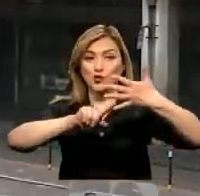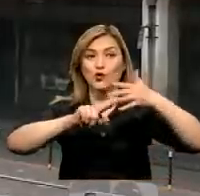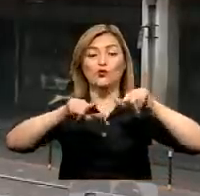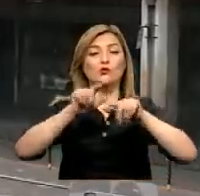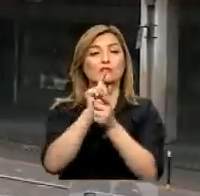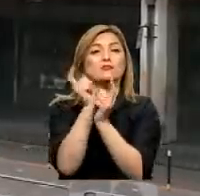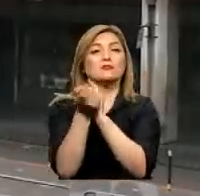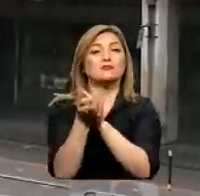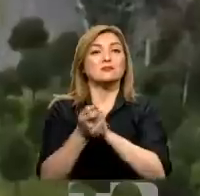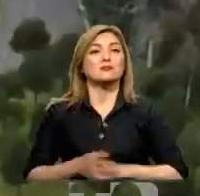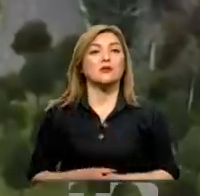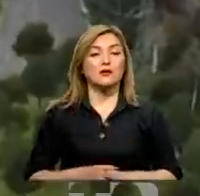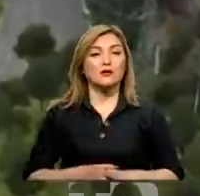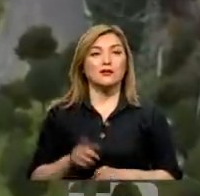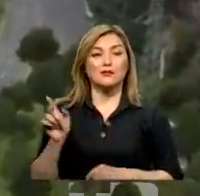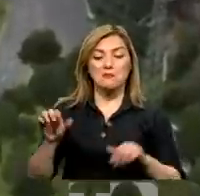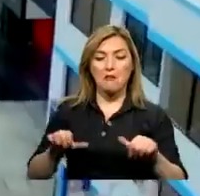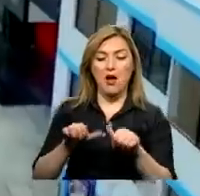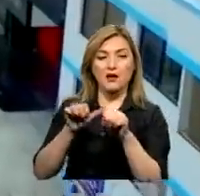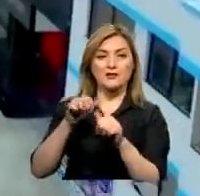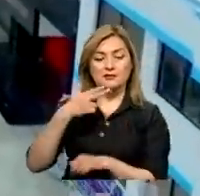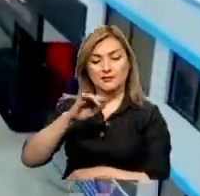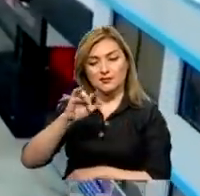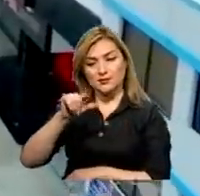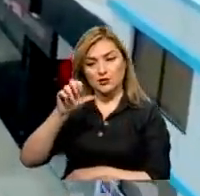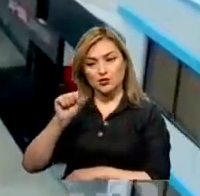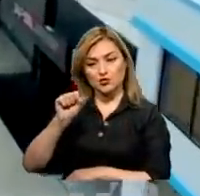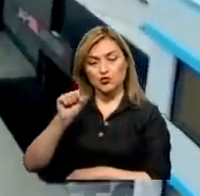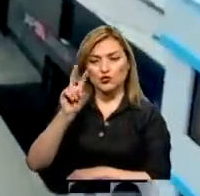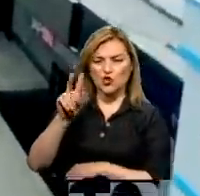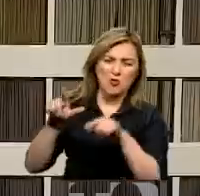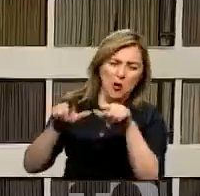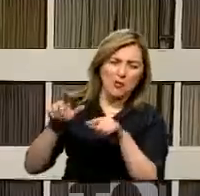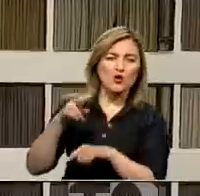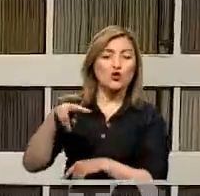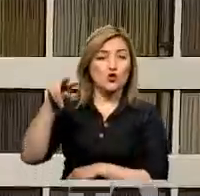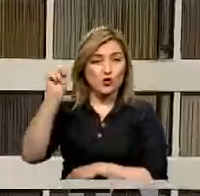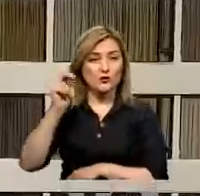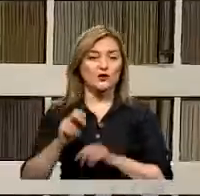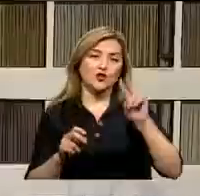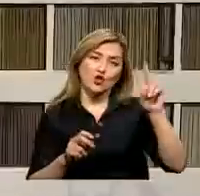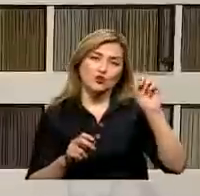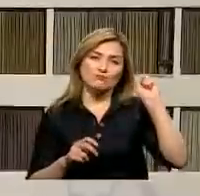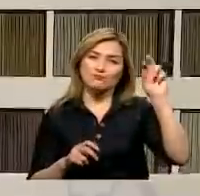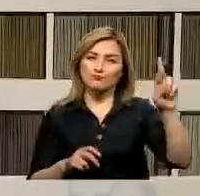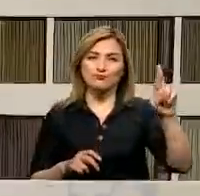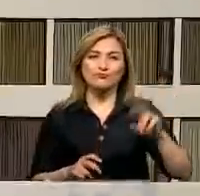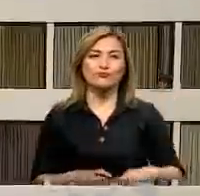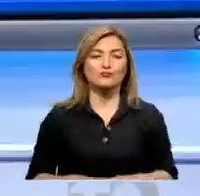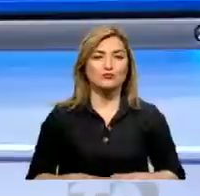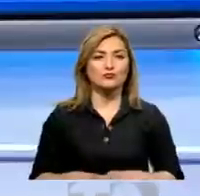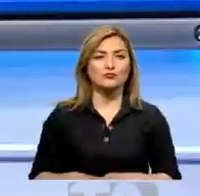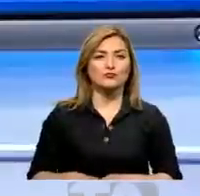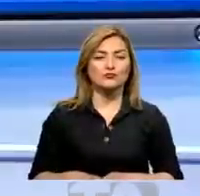del Ejecutivo. 1 en el Valle de los Chillos, 2 en el norte y otros 2 en el sur. En Quito, Natalie Jiménez, 24